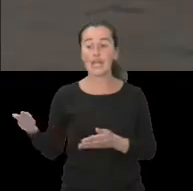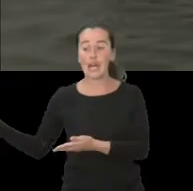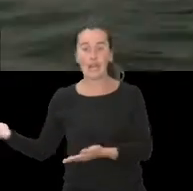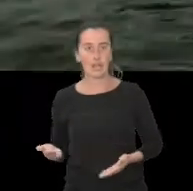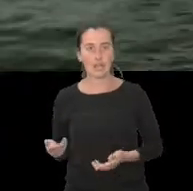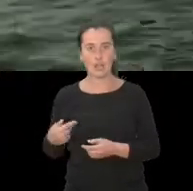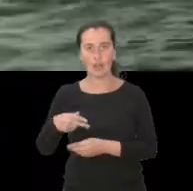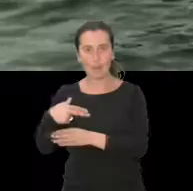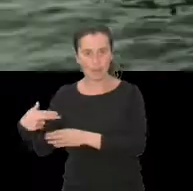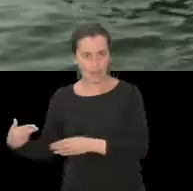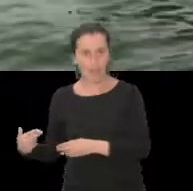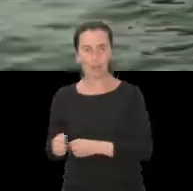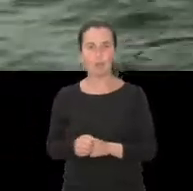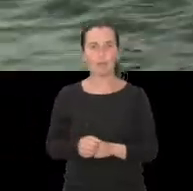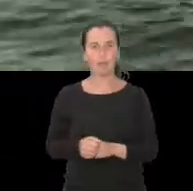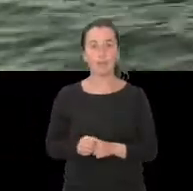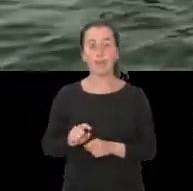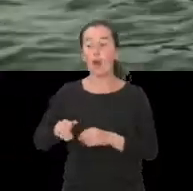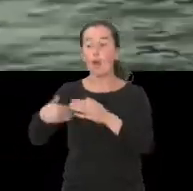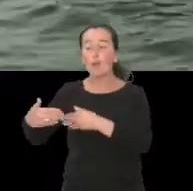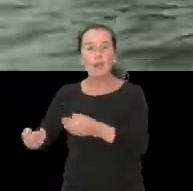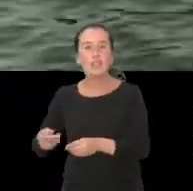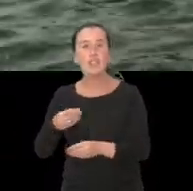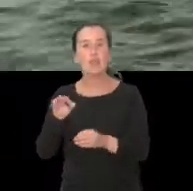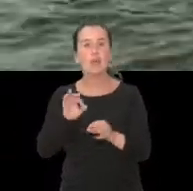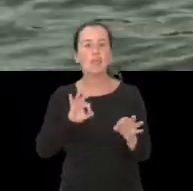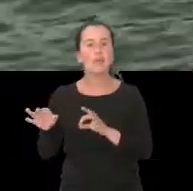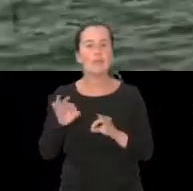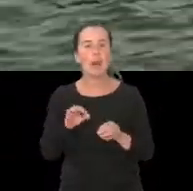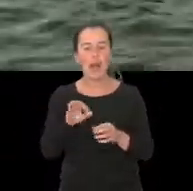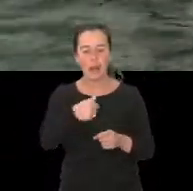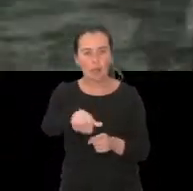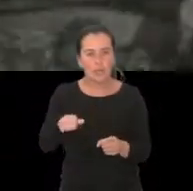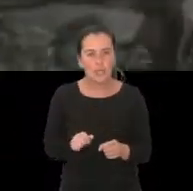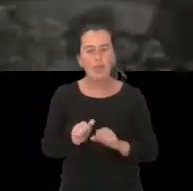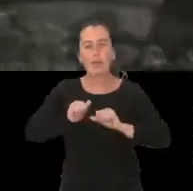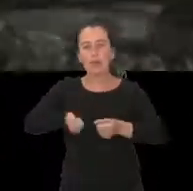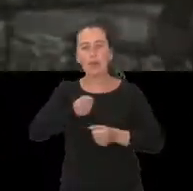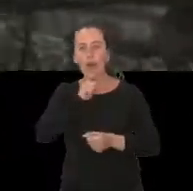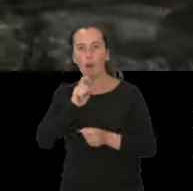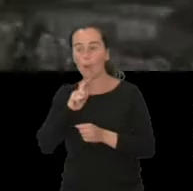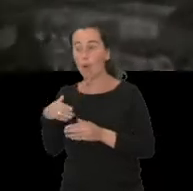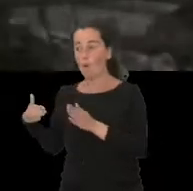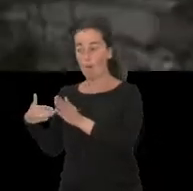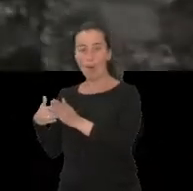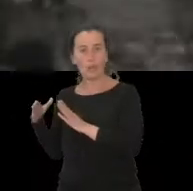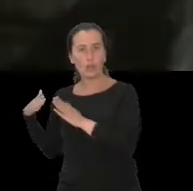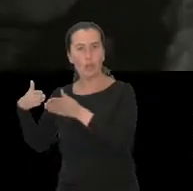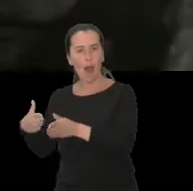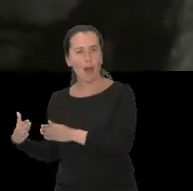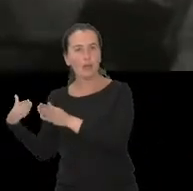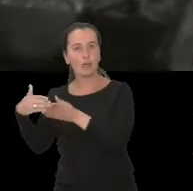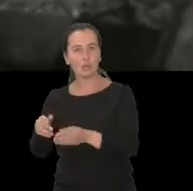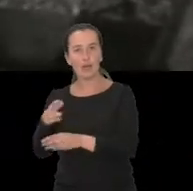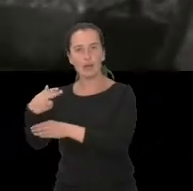Fase de recepción del pescado. El proceso de elaboración de conservas se inicia con la llegada a puerto de